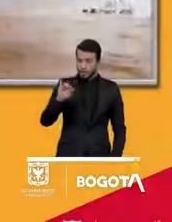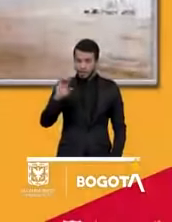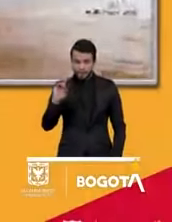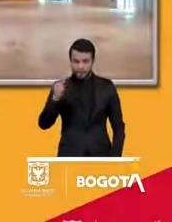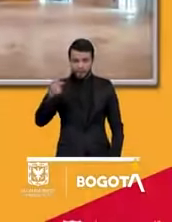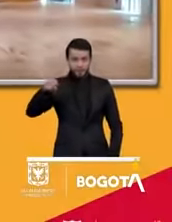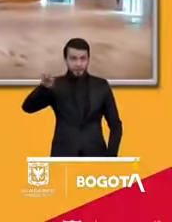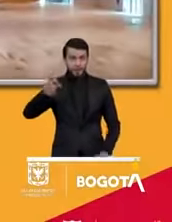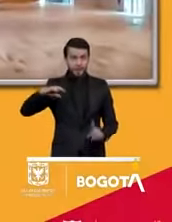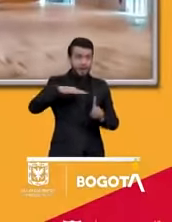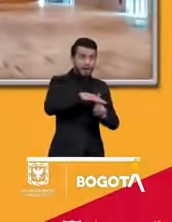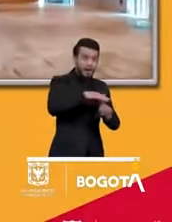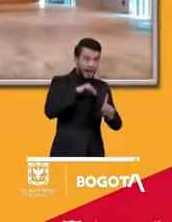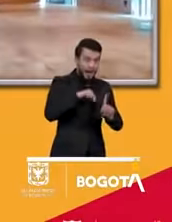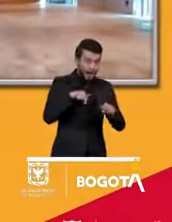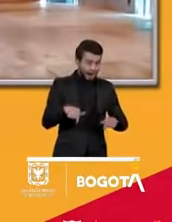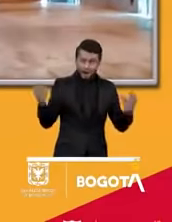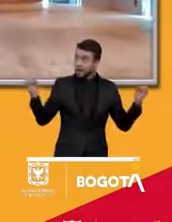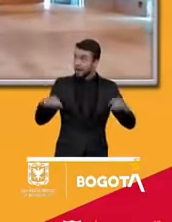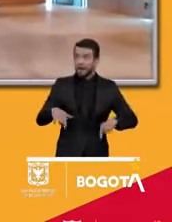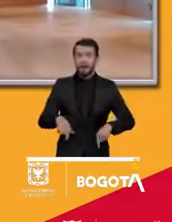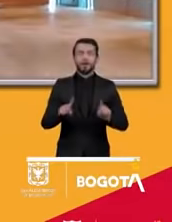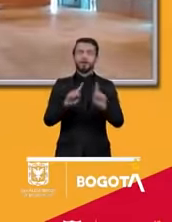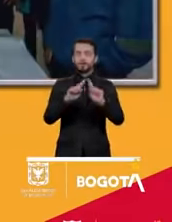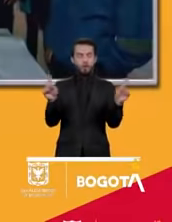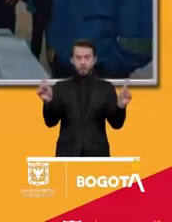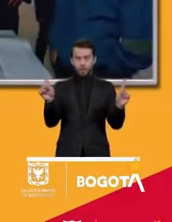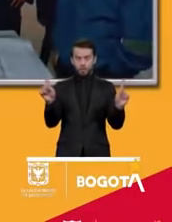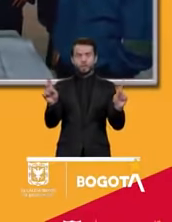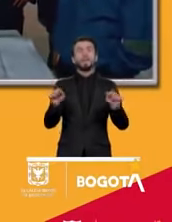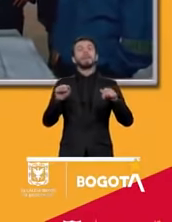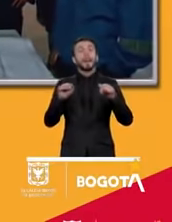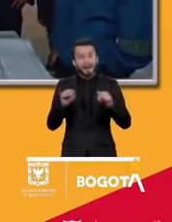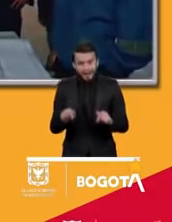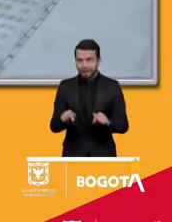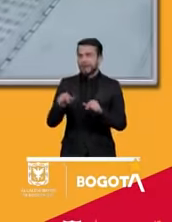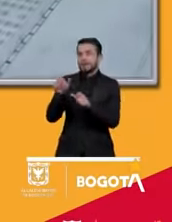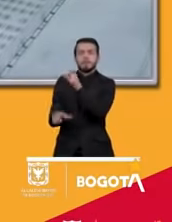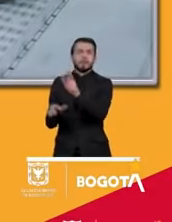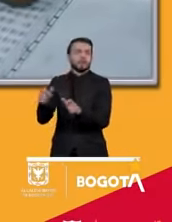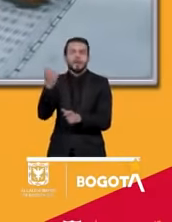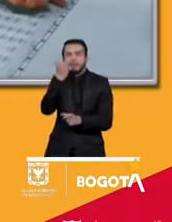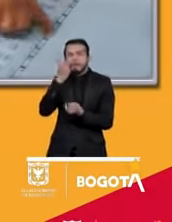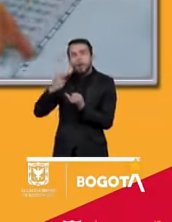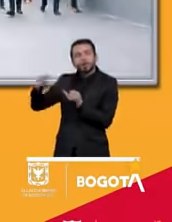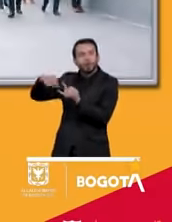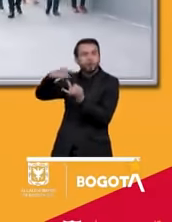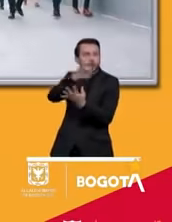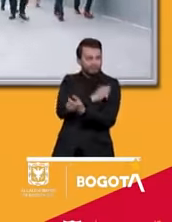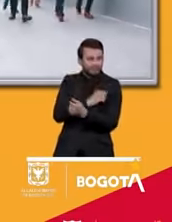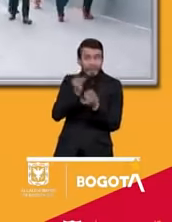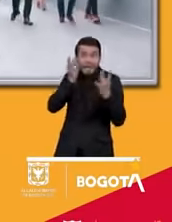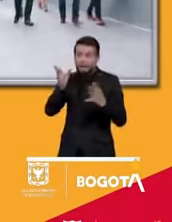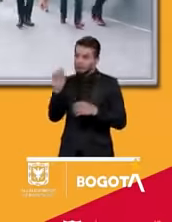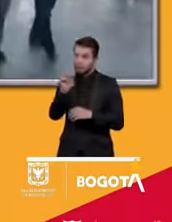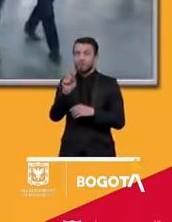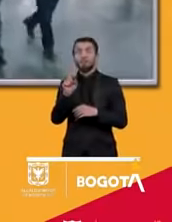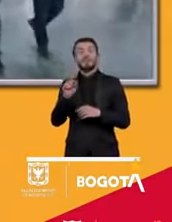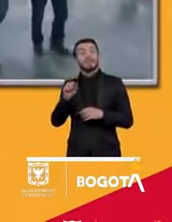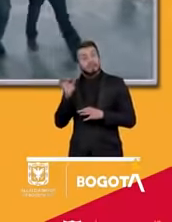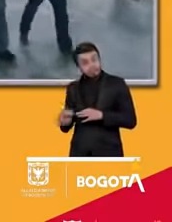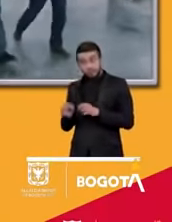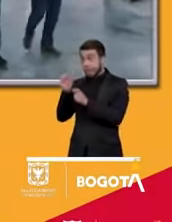dejar en los hospitales de más alta complejidad, donde los podemos atender mejor. De manera que al equipo de Corferias, a Codensa, que también nos